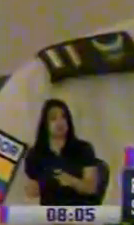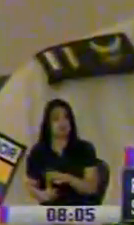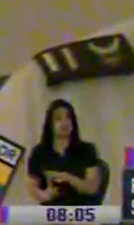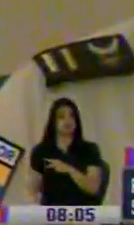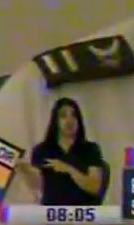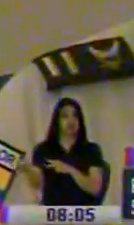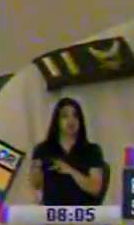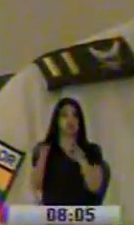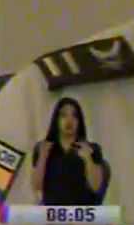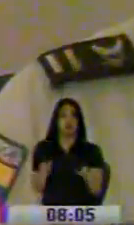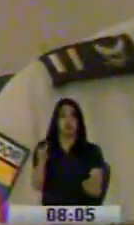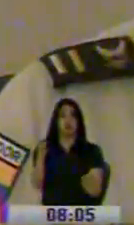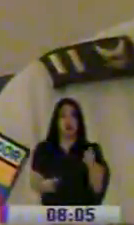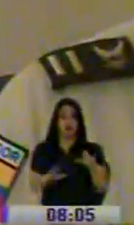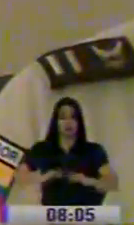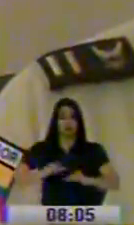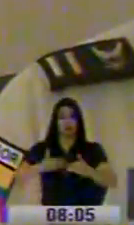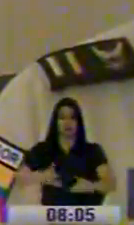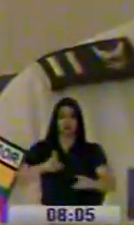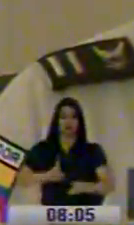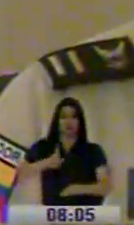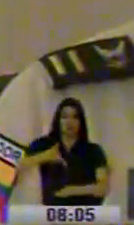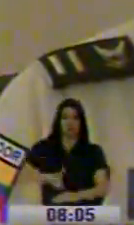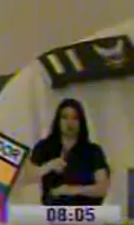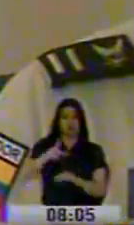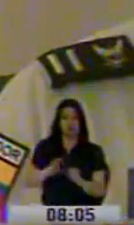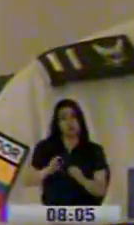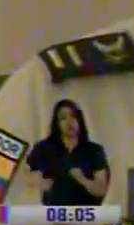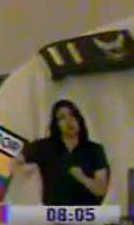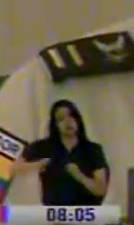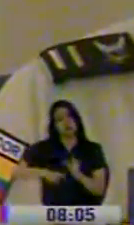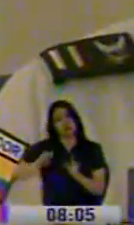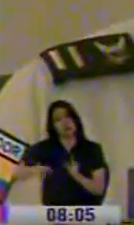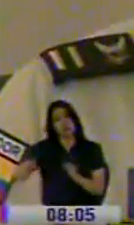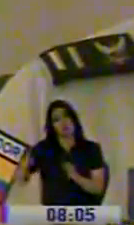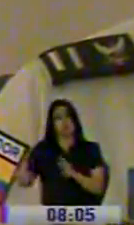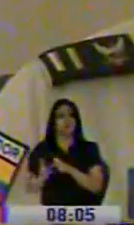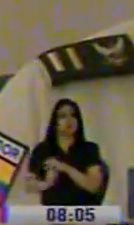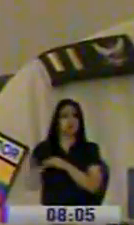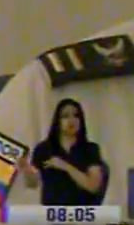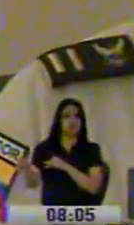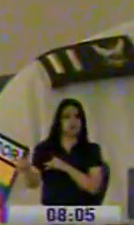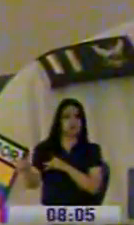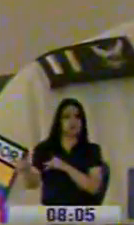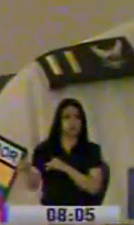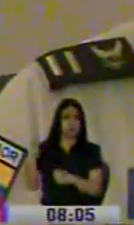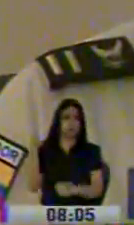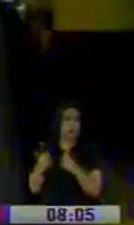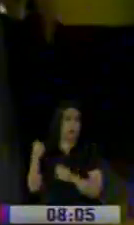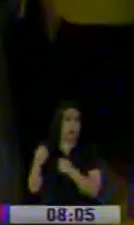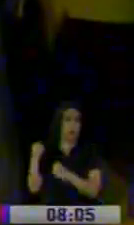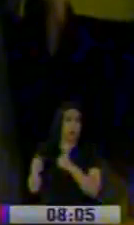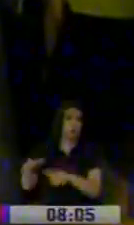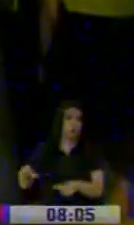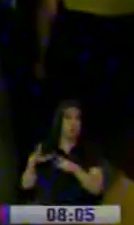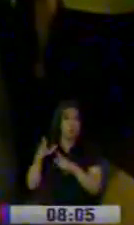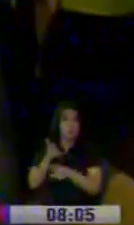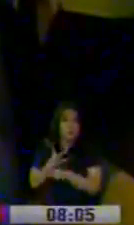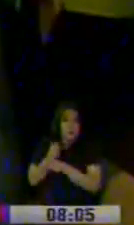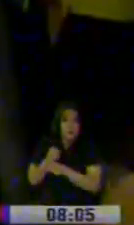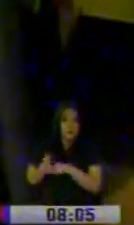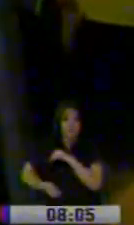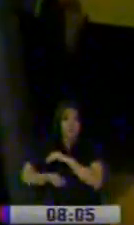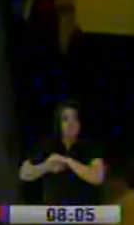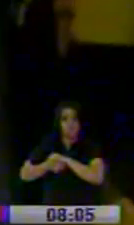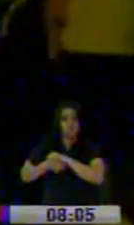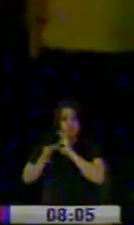un rompevelocidades, logra salir del mismo, con lo que procede a ponerse a buen recaudo. En el transcurso de la